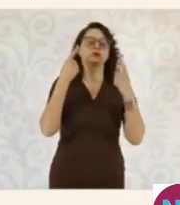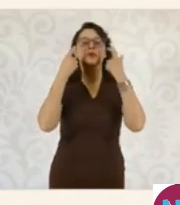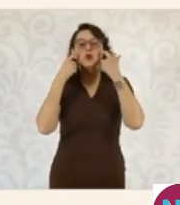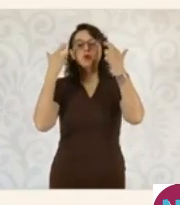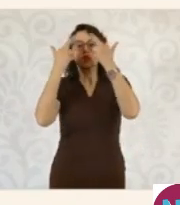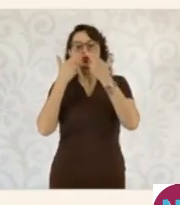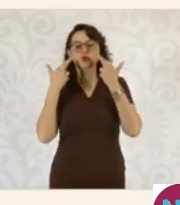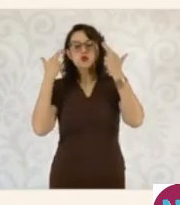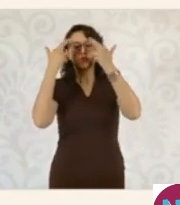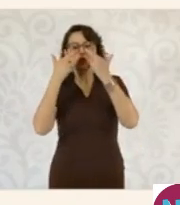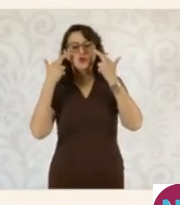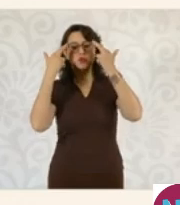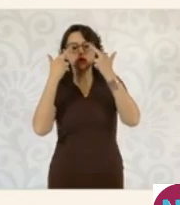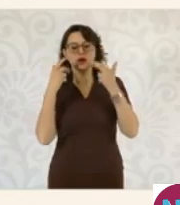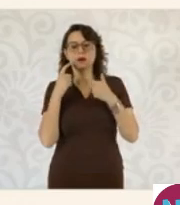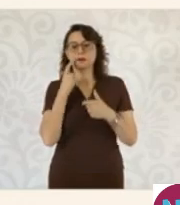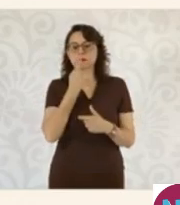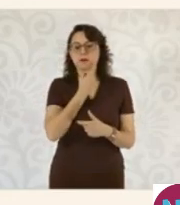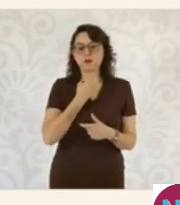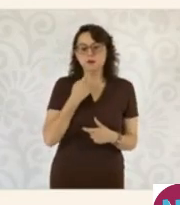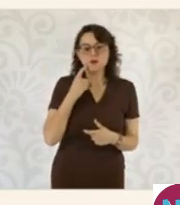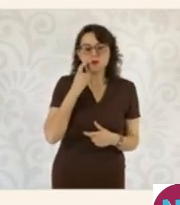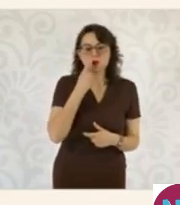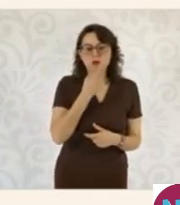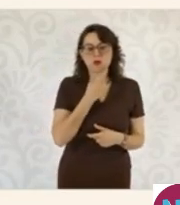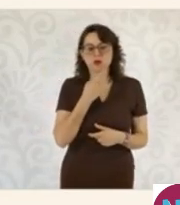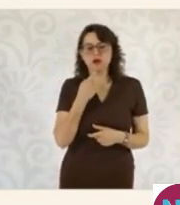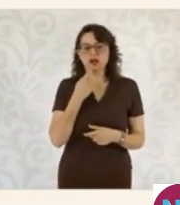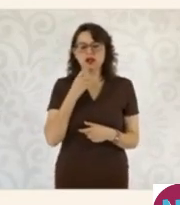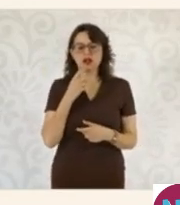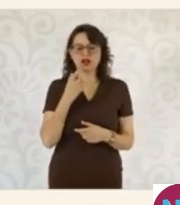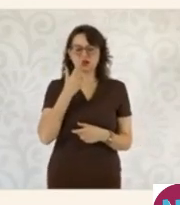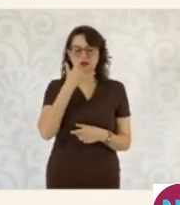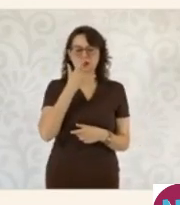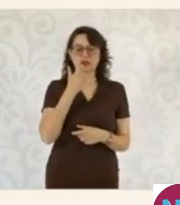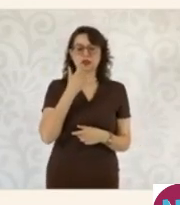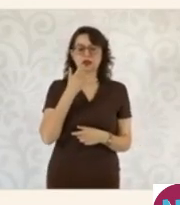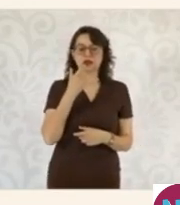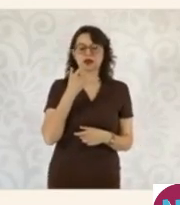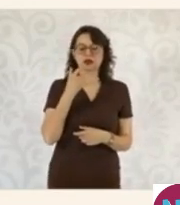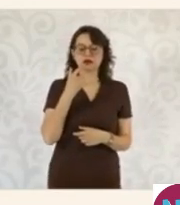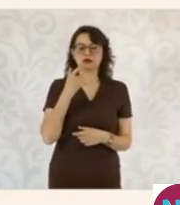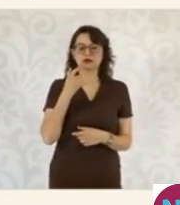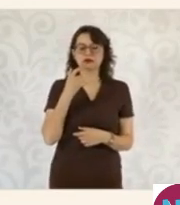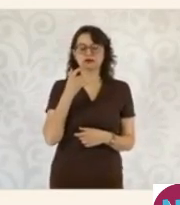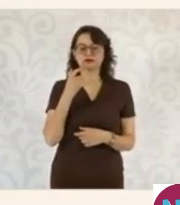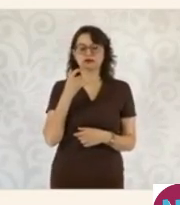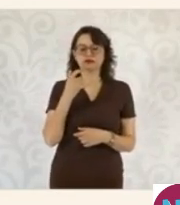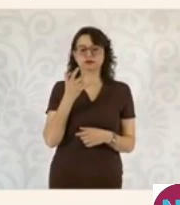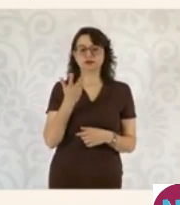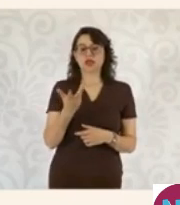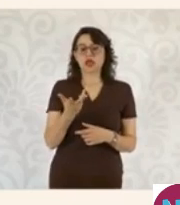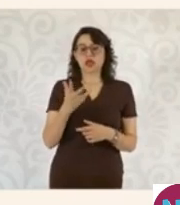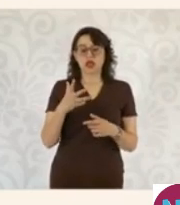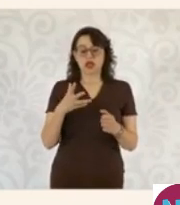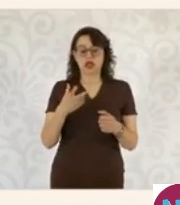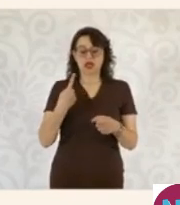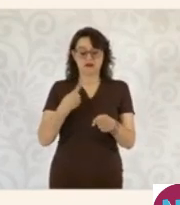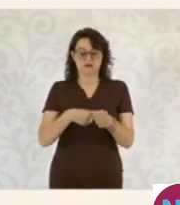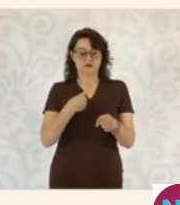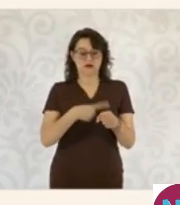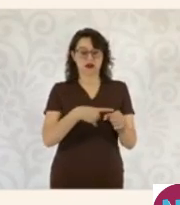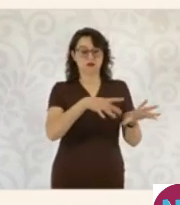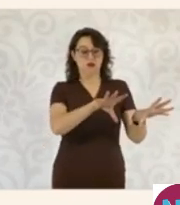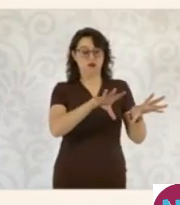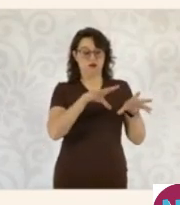rojos, manchas en la boca y otros síntomas. Normalmente es contagioso 4 días antes y 4 días después de